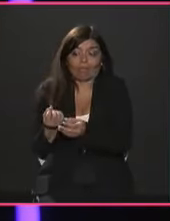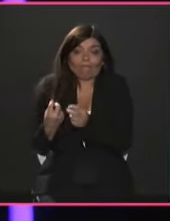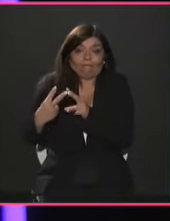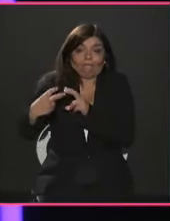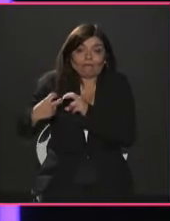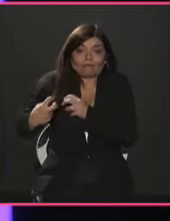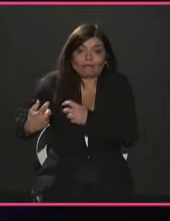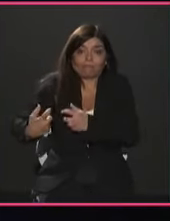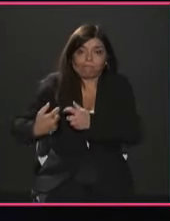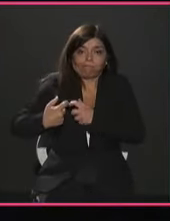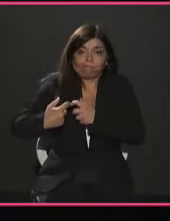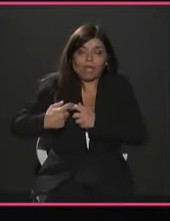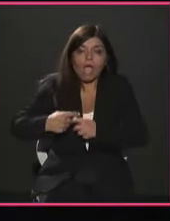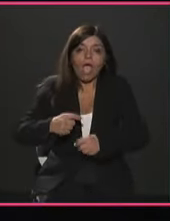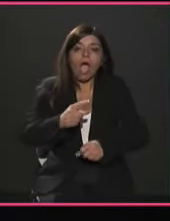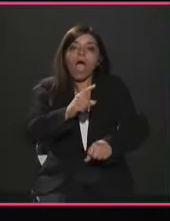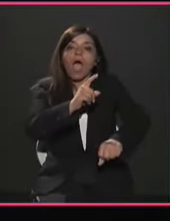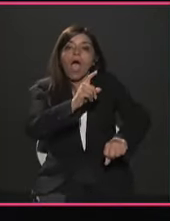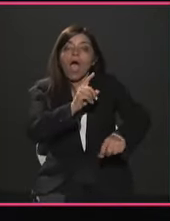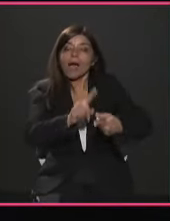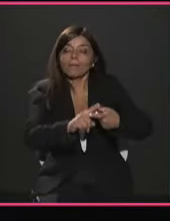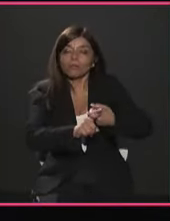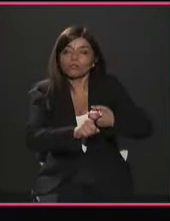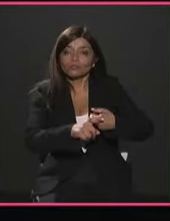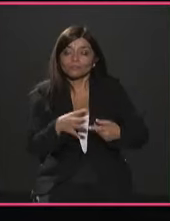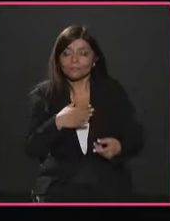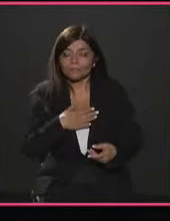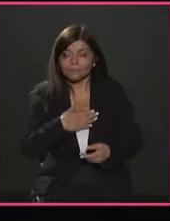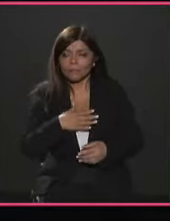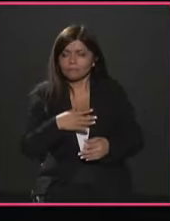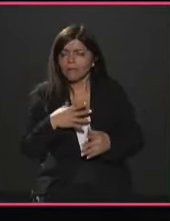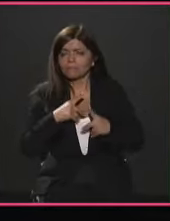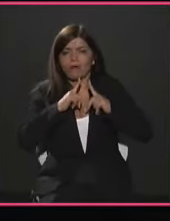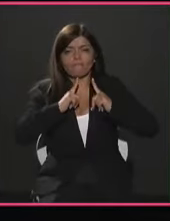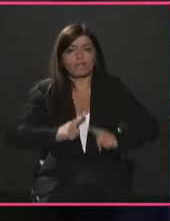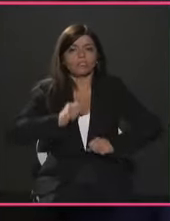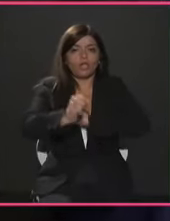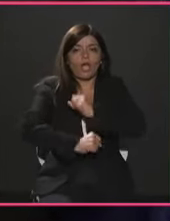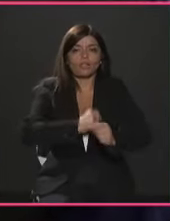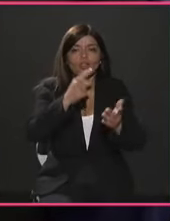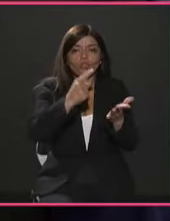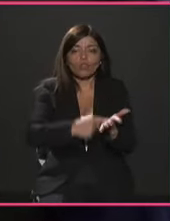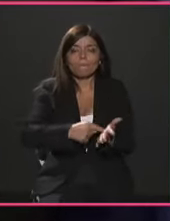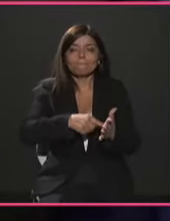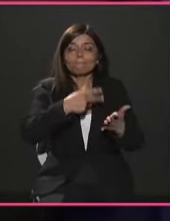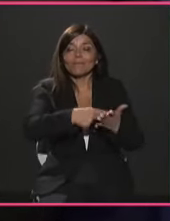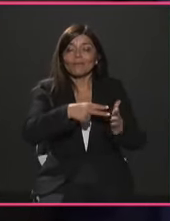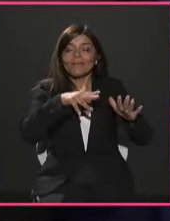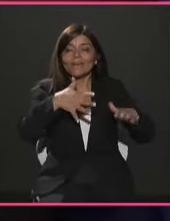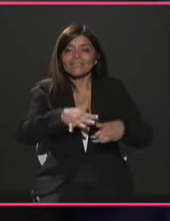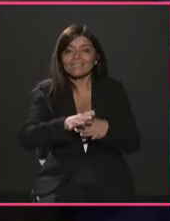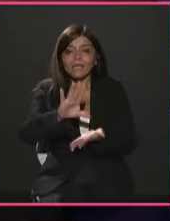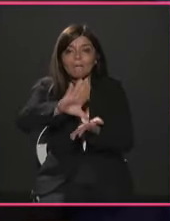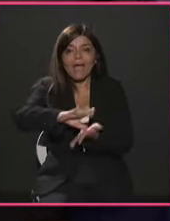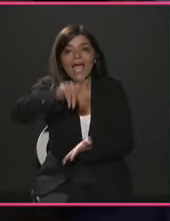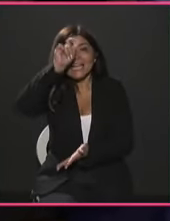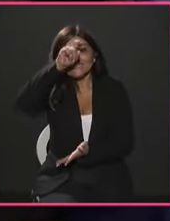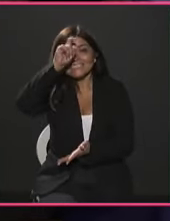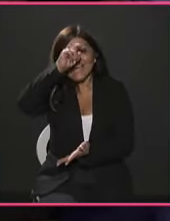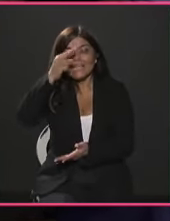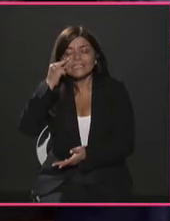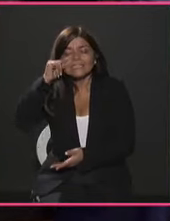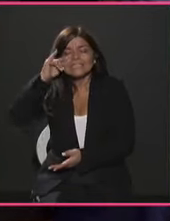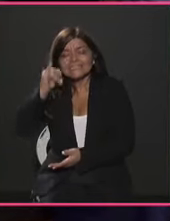familia de hecho mi esposo y yo estamos de vacaciones el año 2015 en Egipto y él siempre había querido Ver el valle de Los